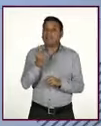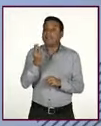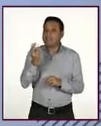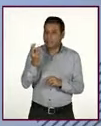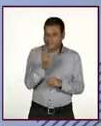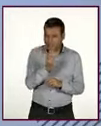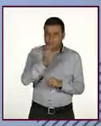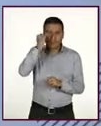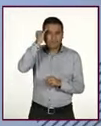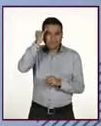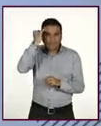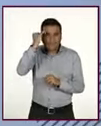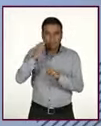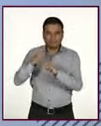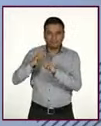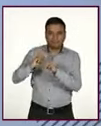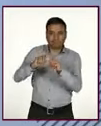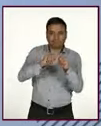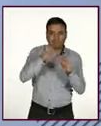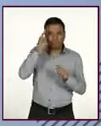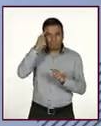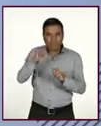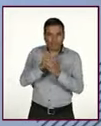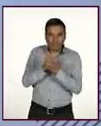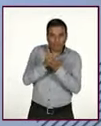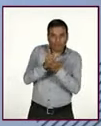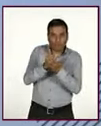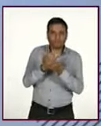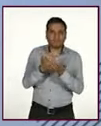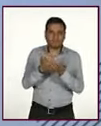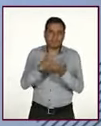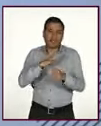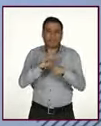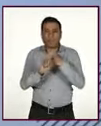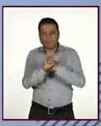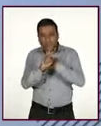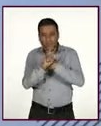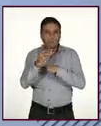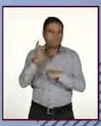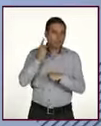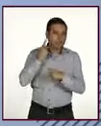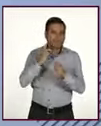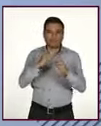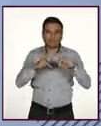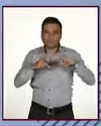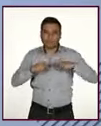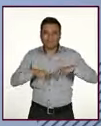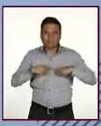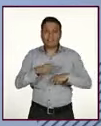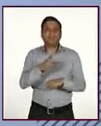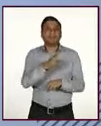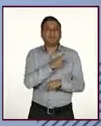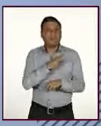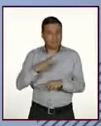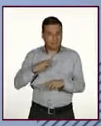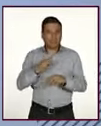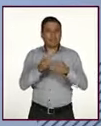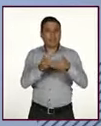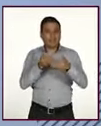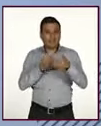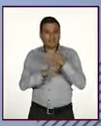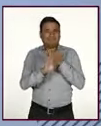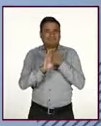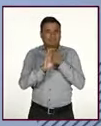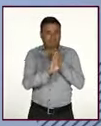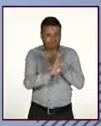ayuda humanitaria, tiene causas, como les digo, ¿no?, políticas y sociales. La prevención es un problema, es un tema político. Es por eso